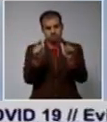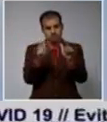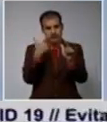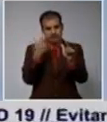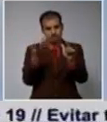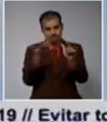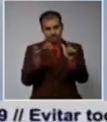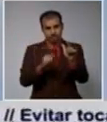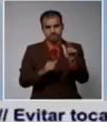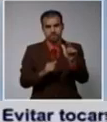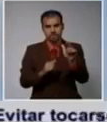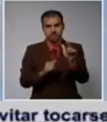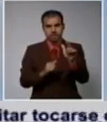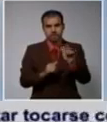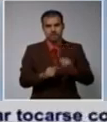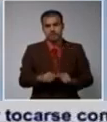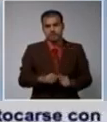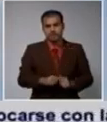644 menos,